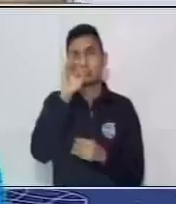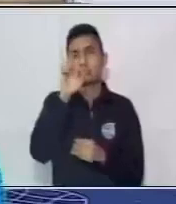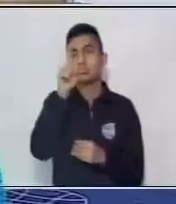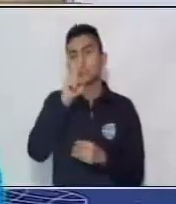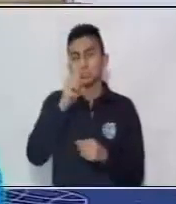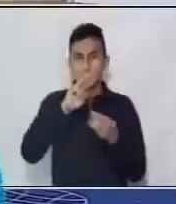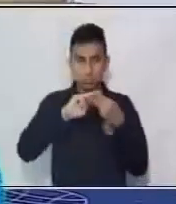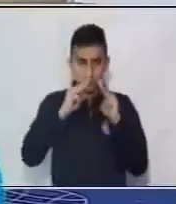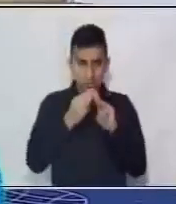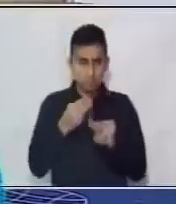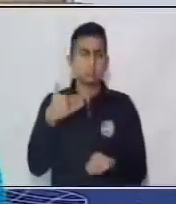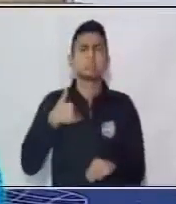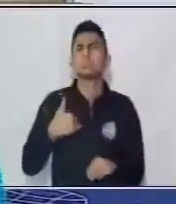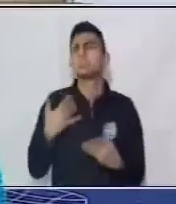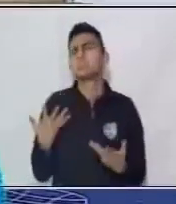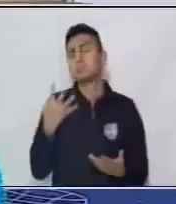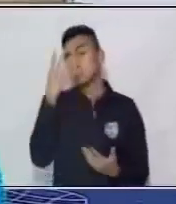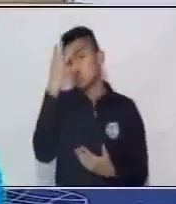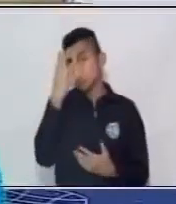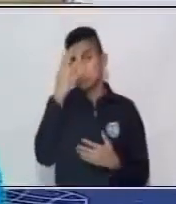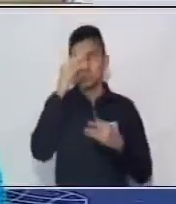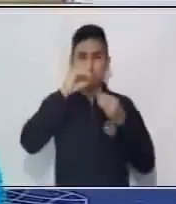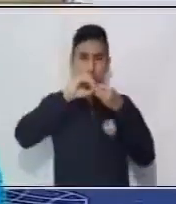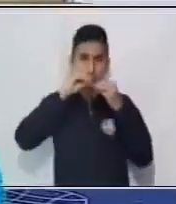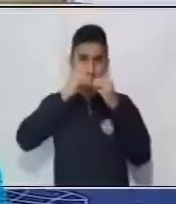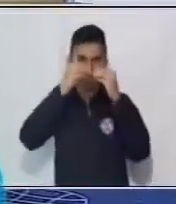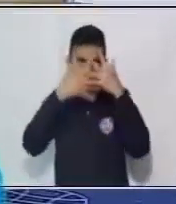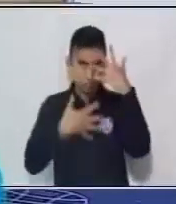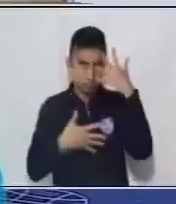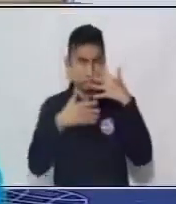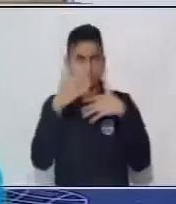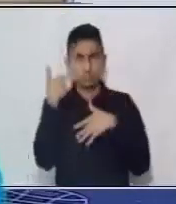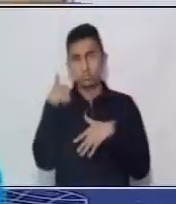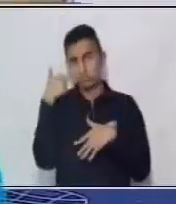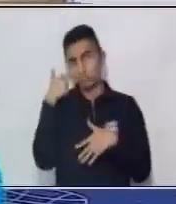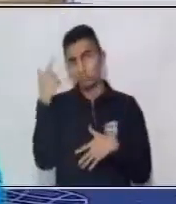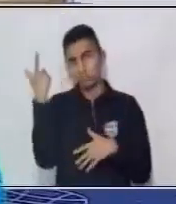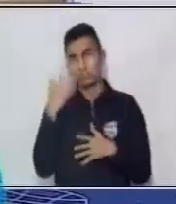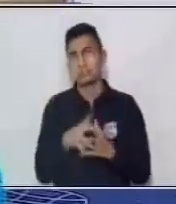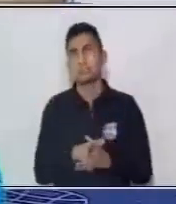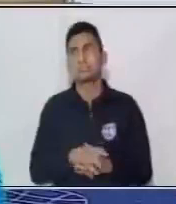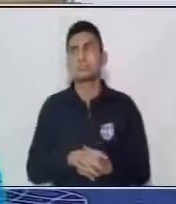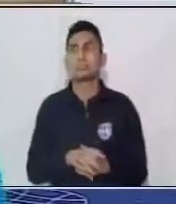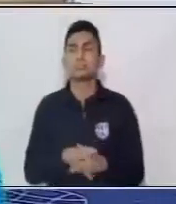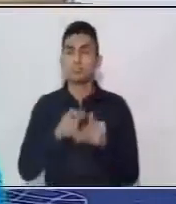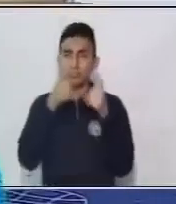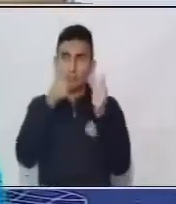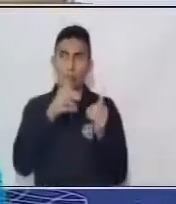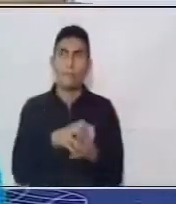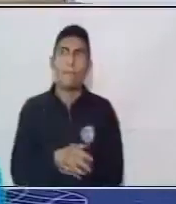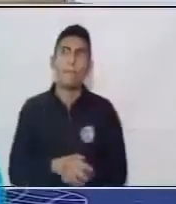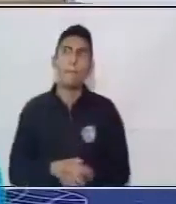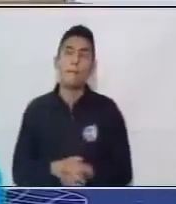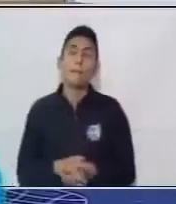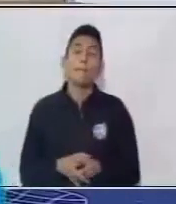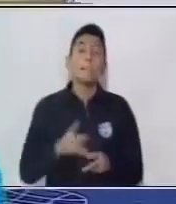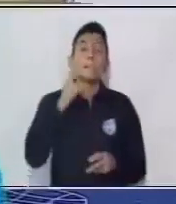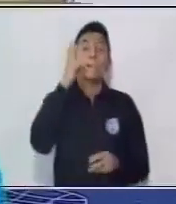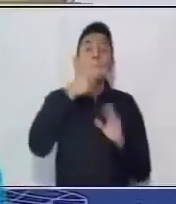con cuatro dígitos que tenemos colocados en el pizarrón. Muy bien, estos